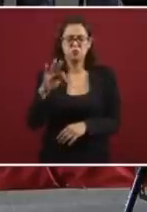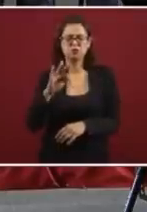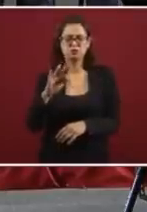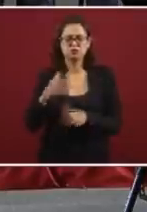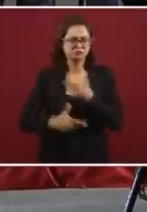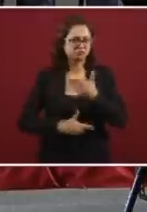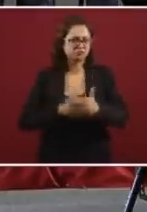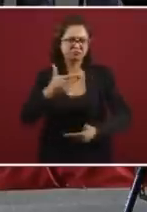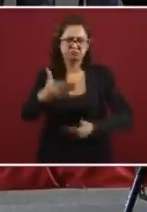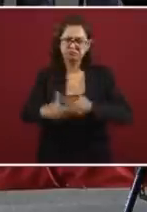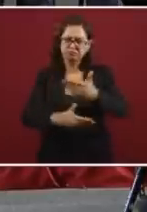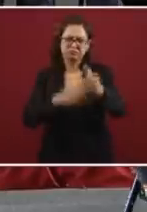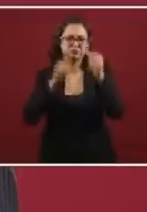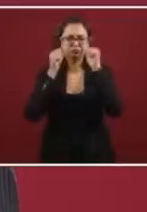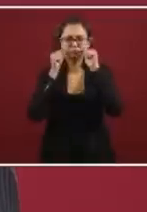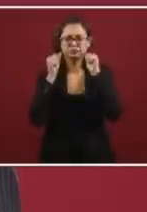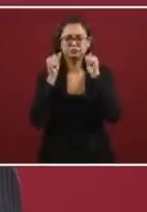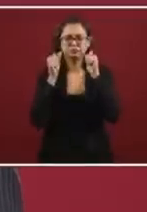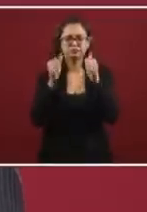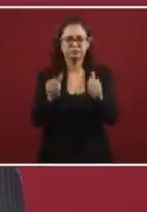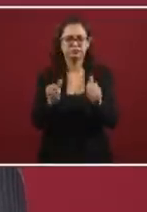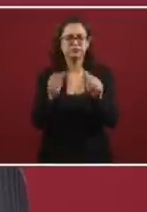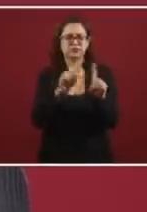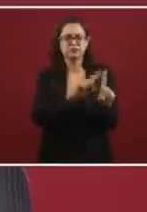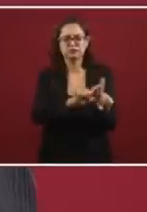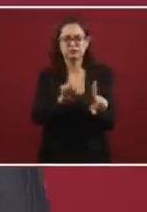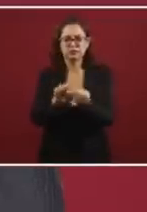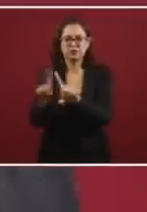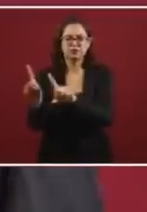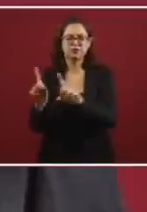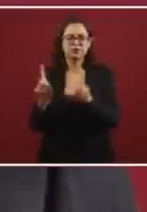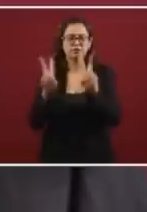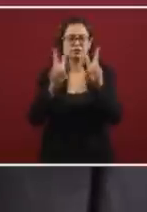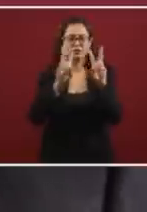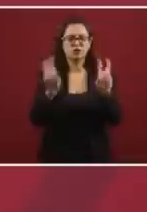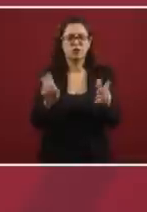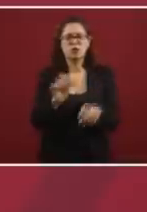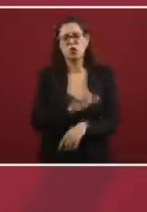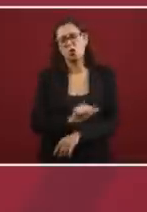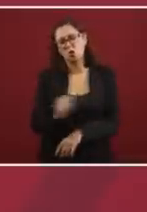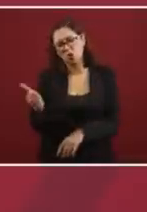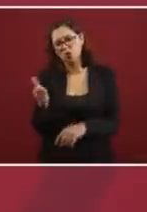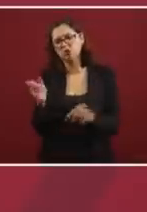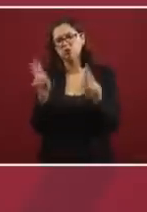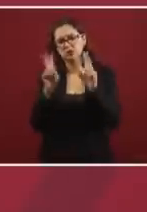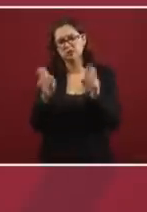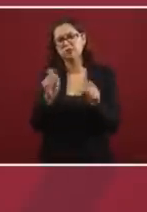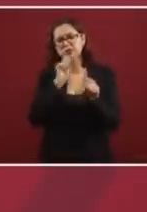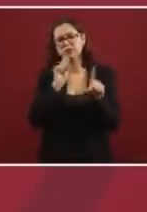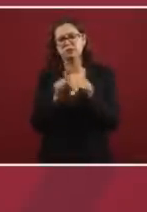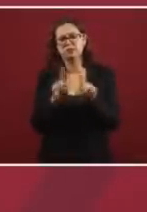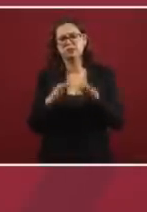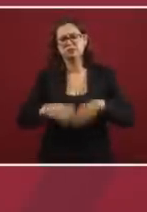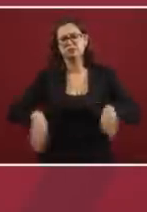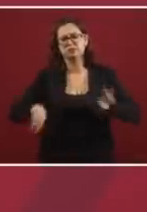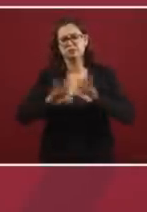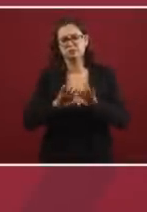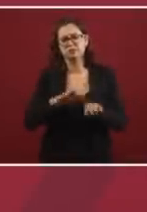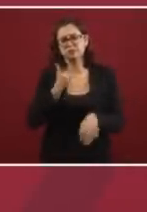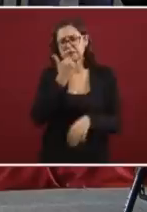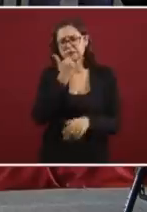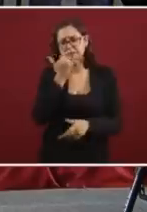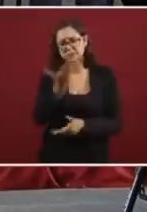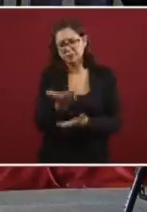pues atención a estos asuntos hay un tema también importante yo te ofrezco mis disculpas